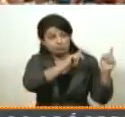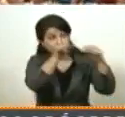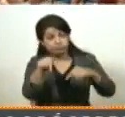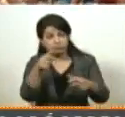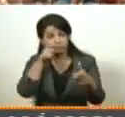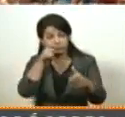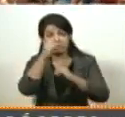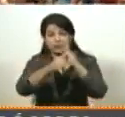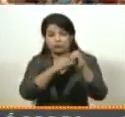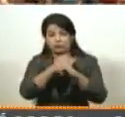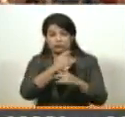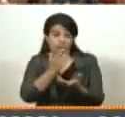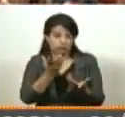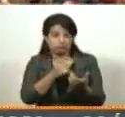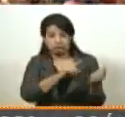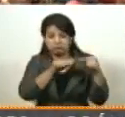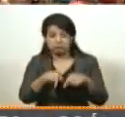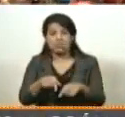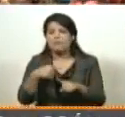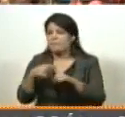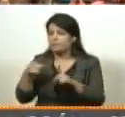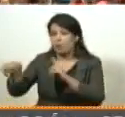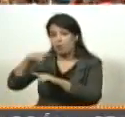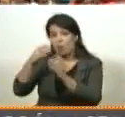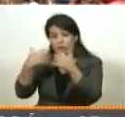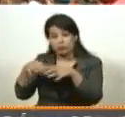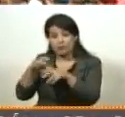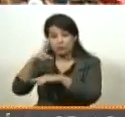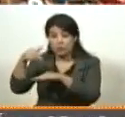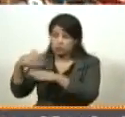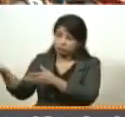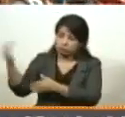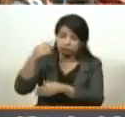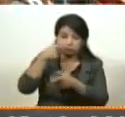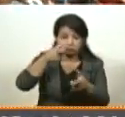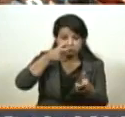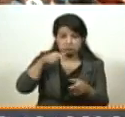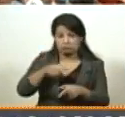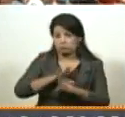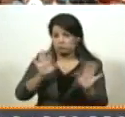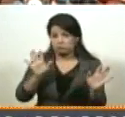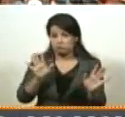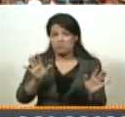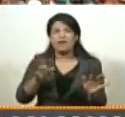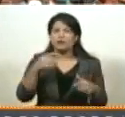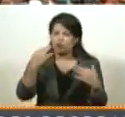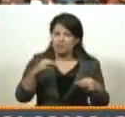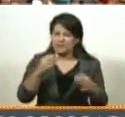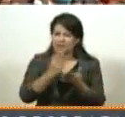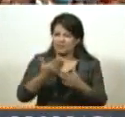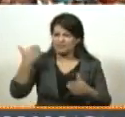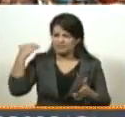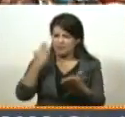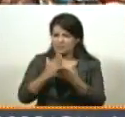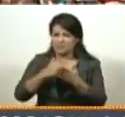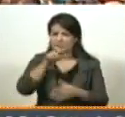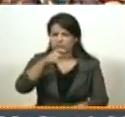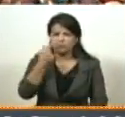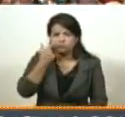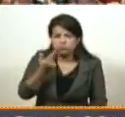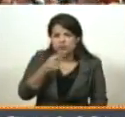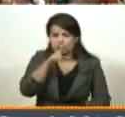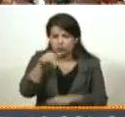observación nacional, no solamente la que hemos tenido para las elecciones que siempre hacemos, sino